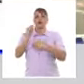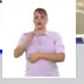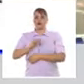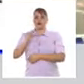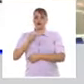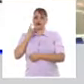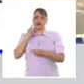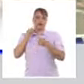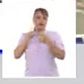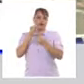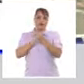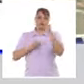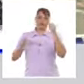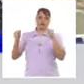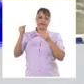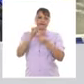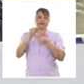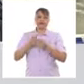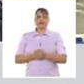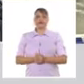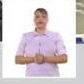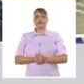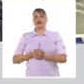comunes, prosperidad a través del comercio.